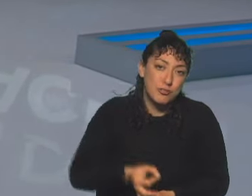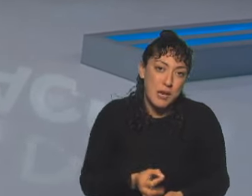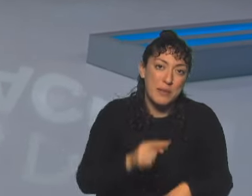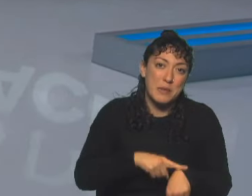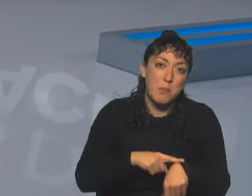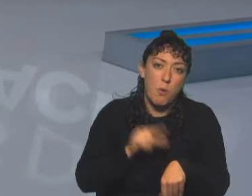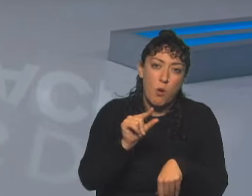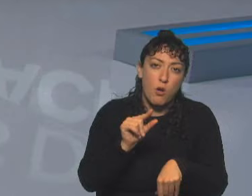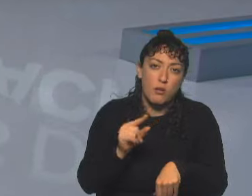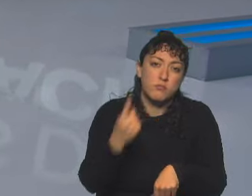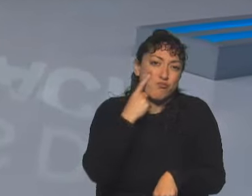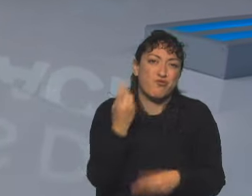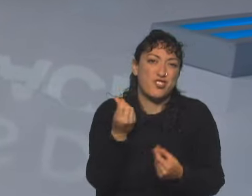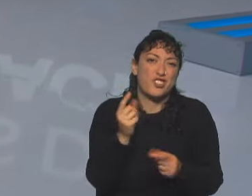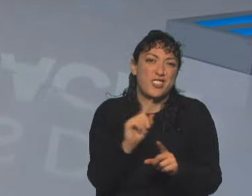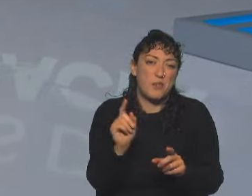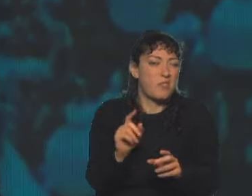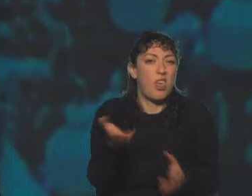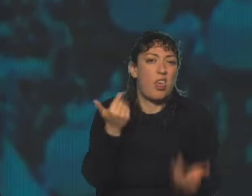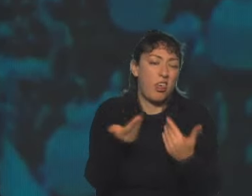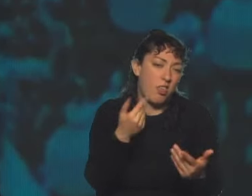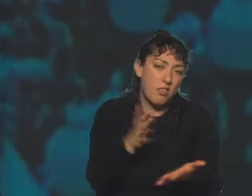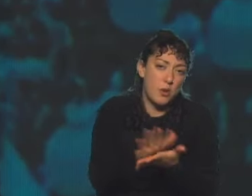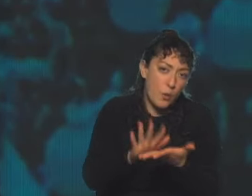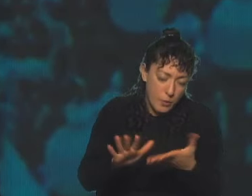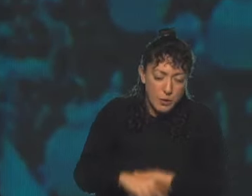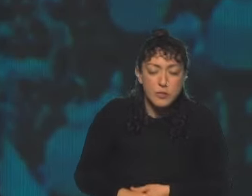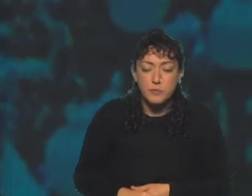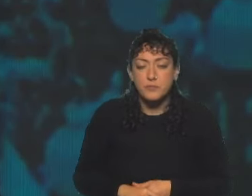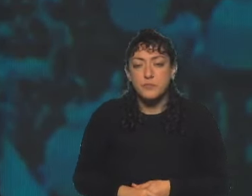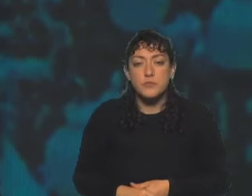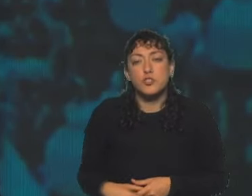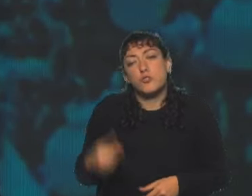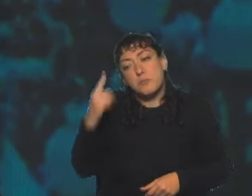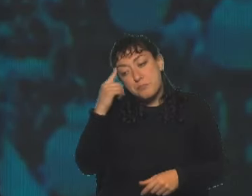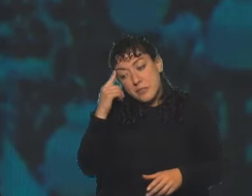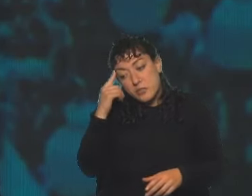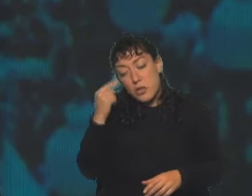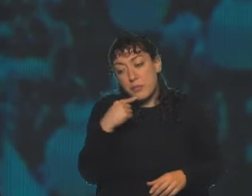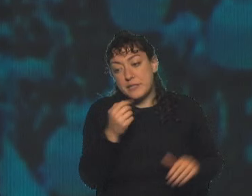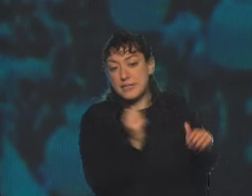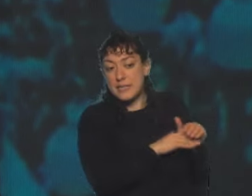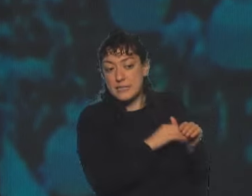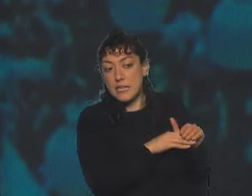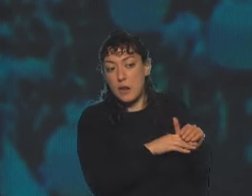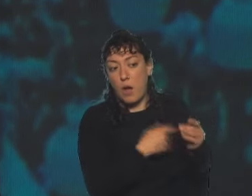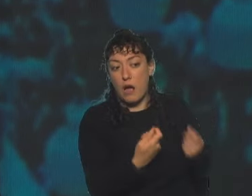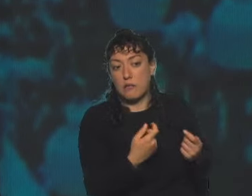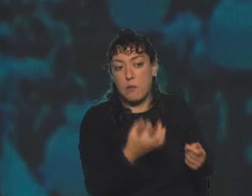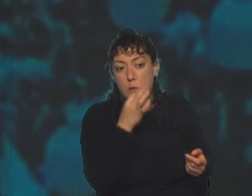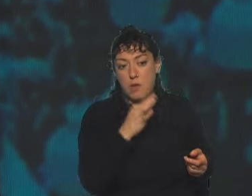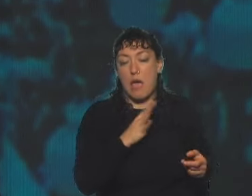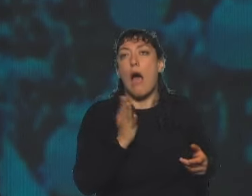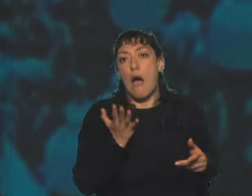se dio cuenta que eso no servía y lo desarticuló. Y claro, imagino que dijo, como tenemos reserva de libre disponibilidad, aquí la